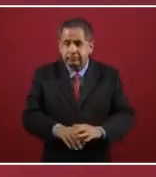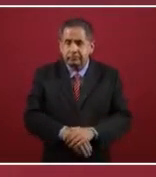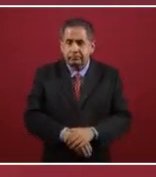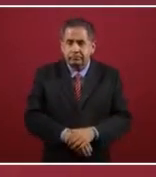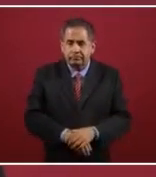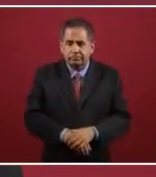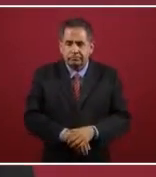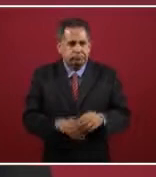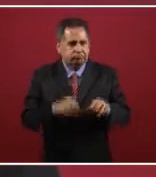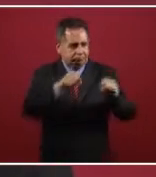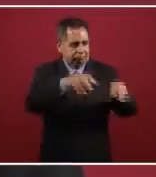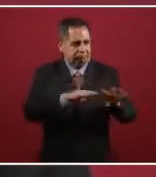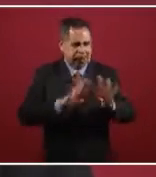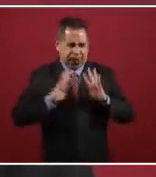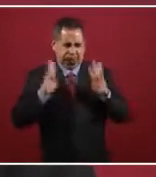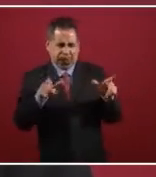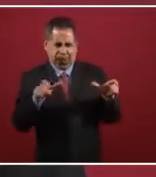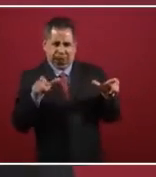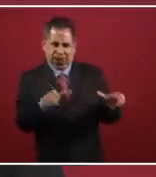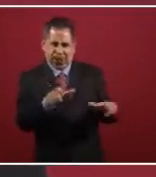los tenemos rodeados